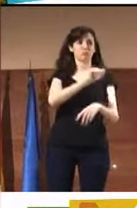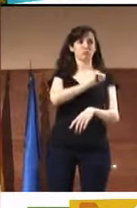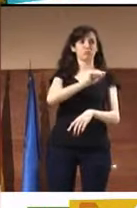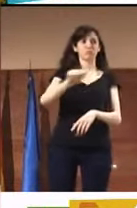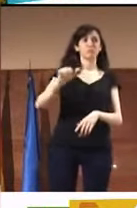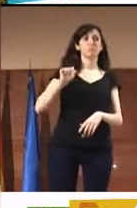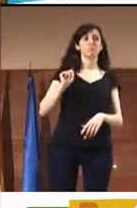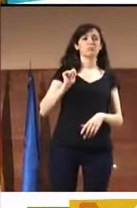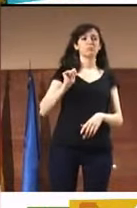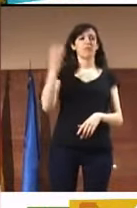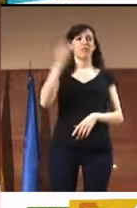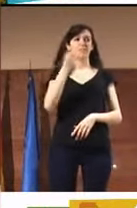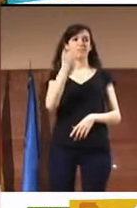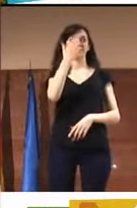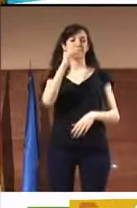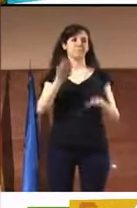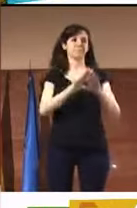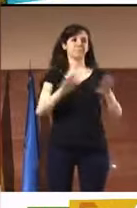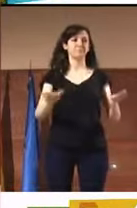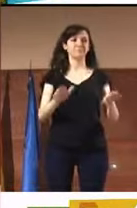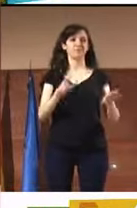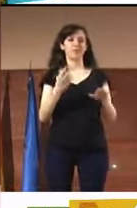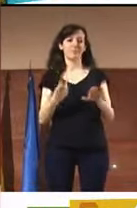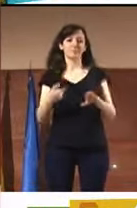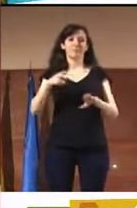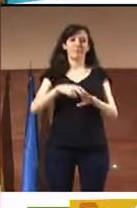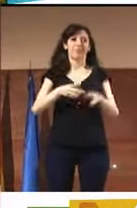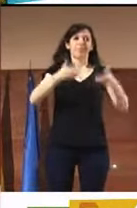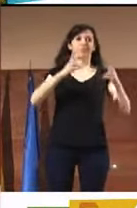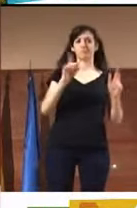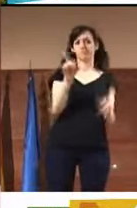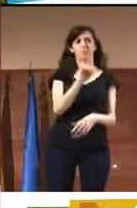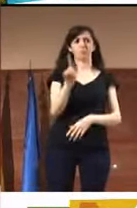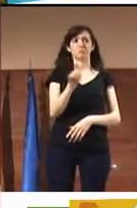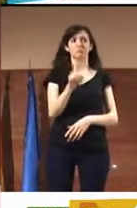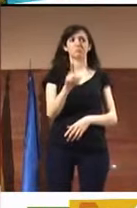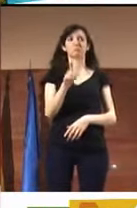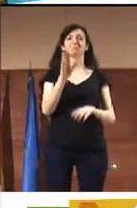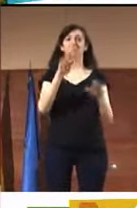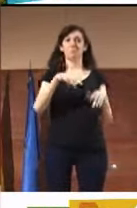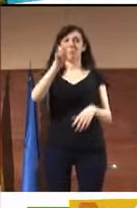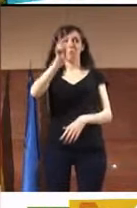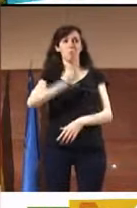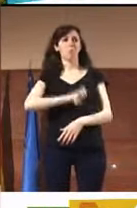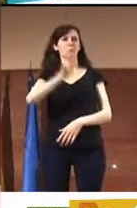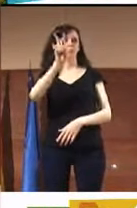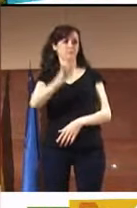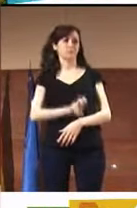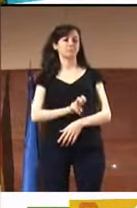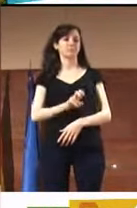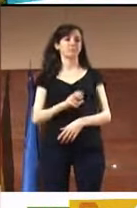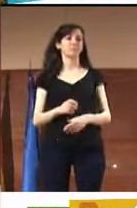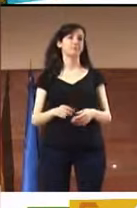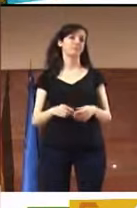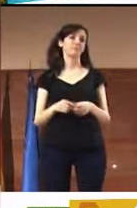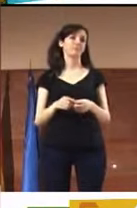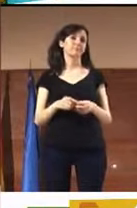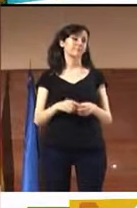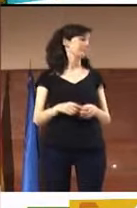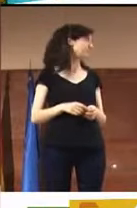reposapiés como elemento de escalada, nos puede ser bastante útil y nos es bastante útil.